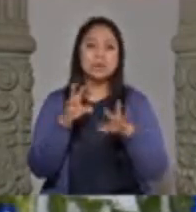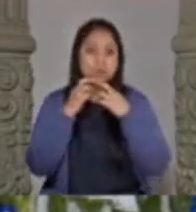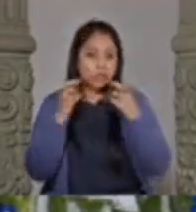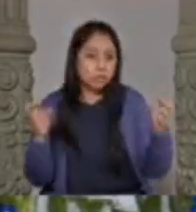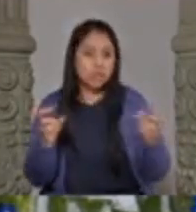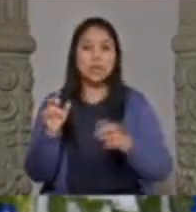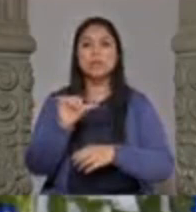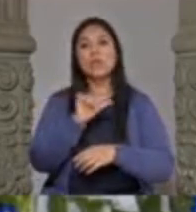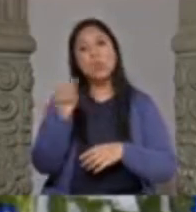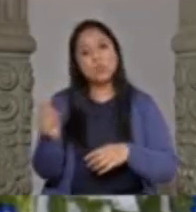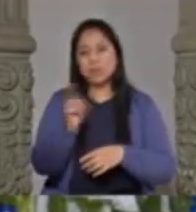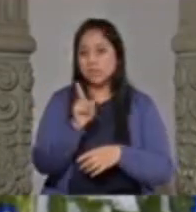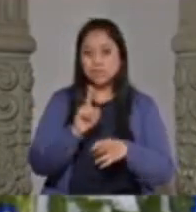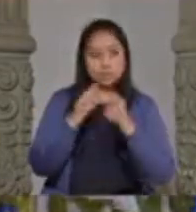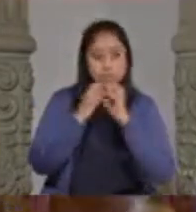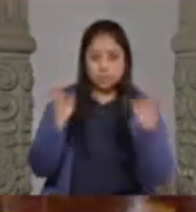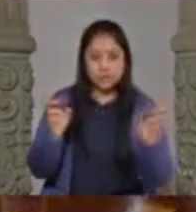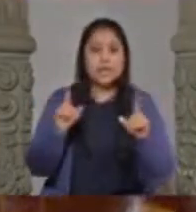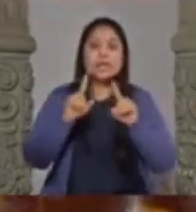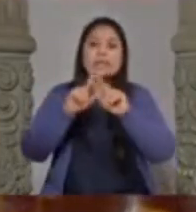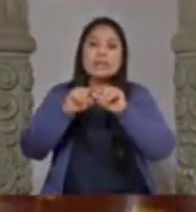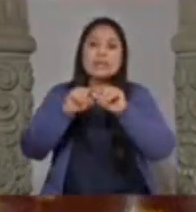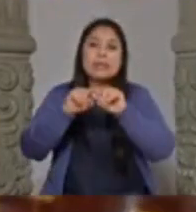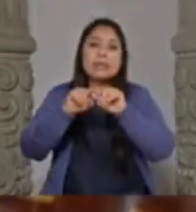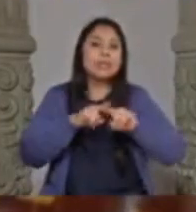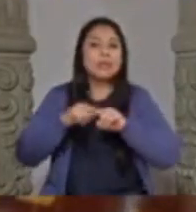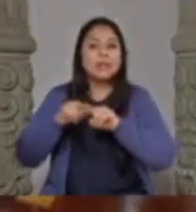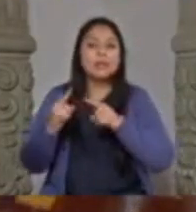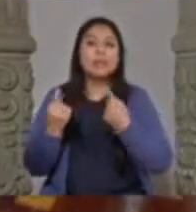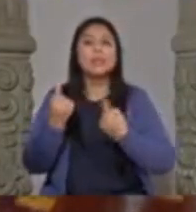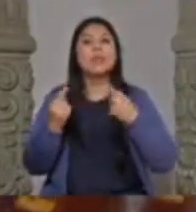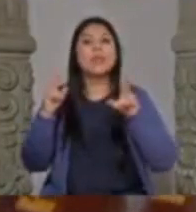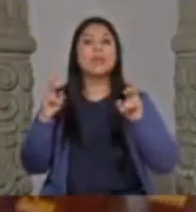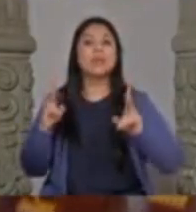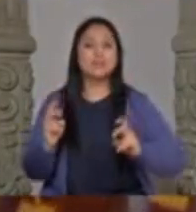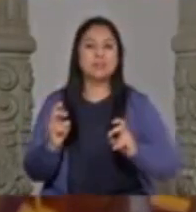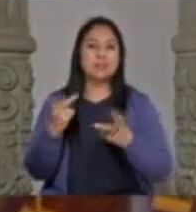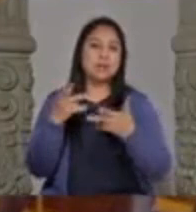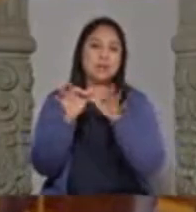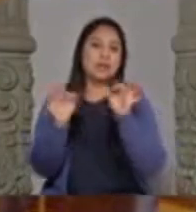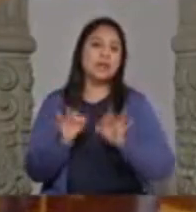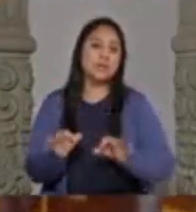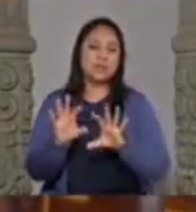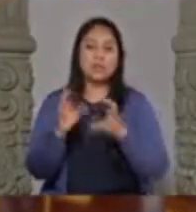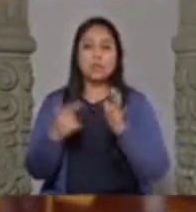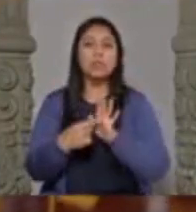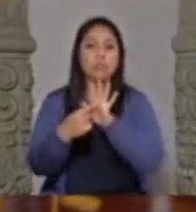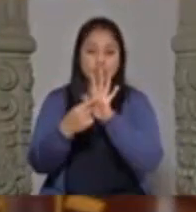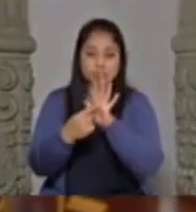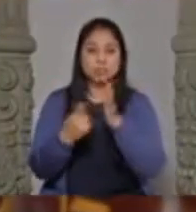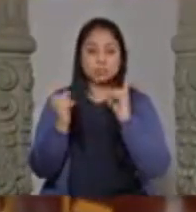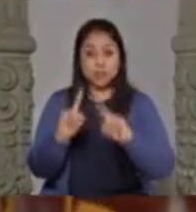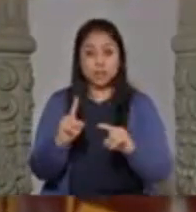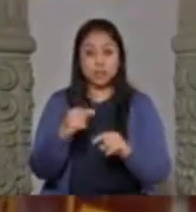públicas, otras no son públicas, dependiendo del actor y lo que la forma en la que lo quiere plantear. Pero